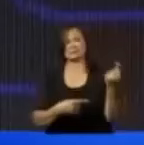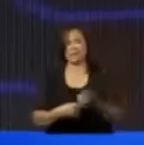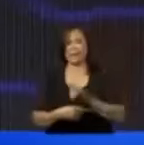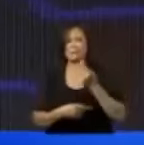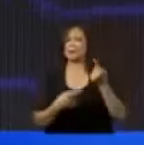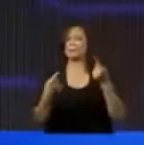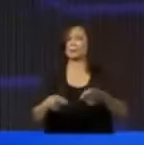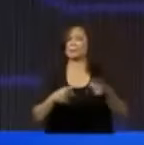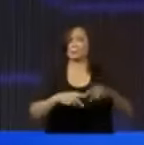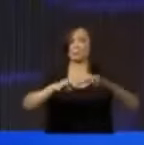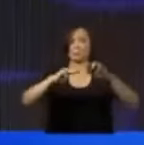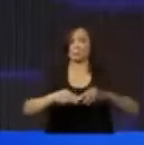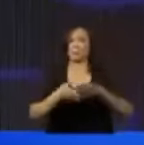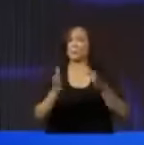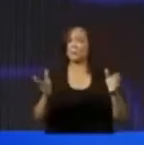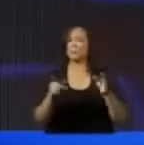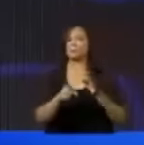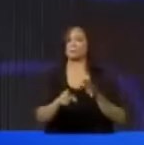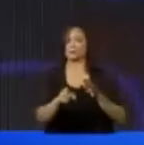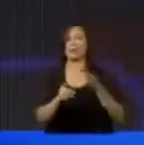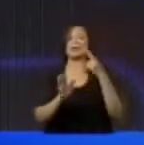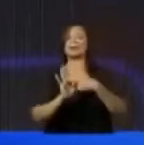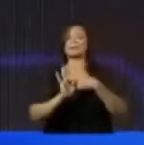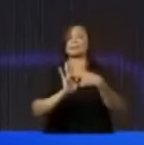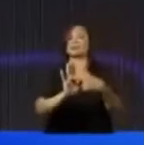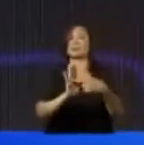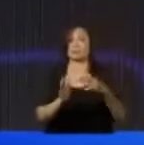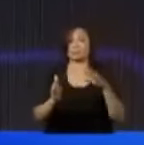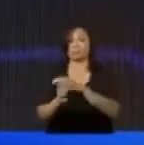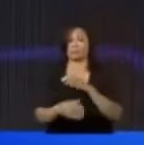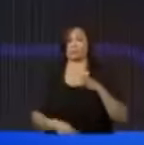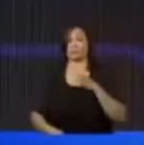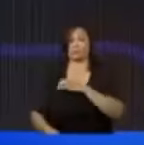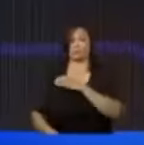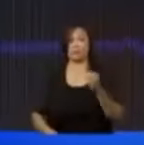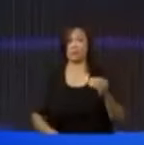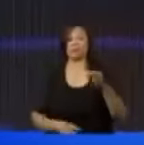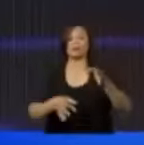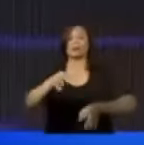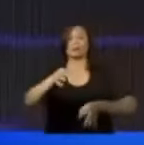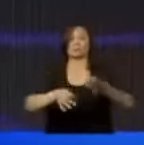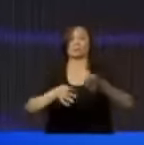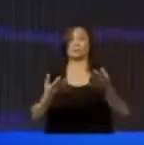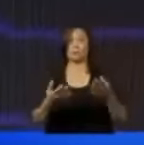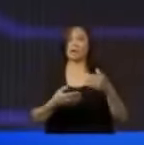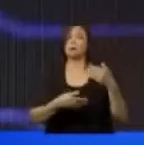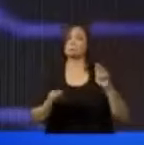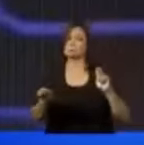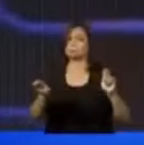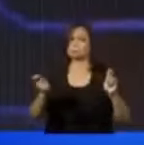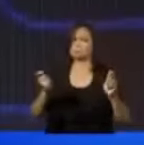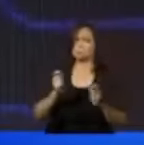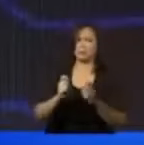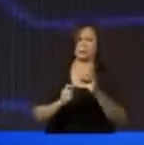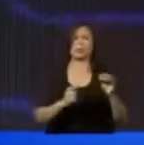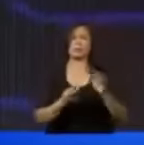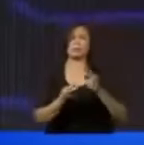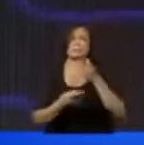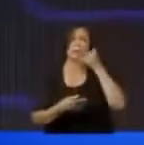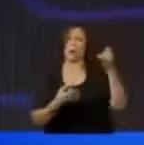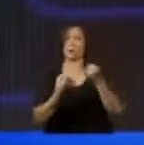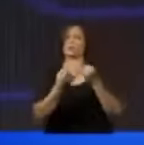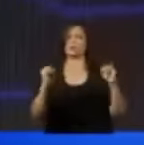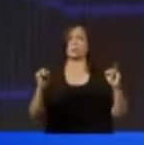veía que el Ministerio Público era el representante del Poder Ejecutivo ante la justicia. Ha evolucionado y se procura